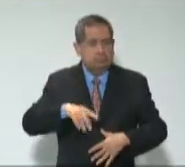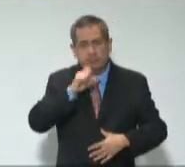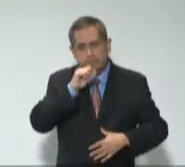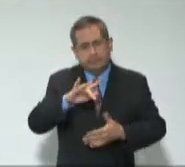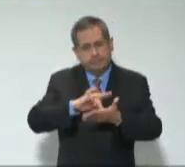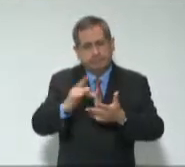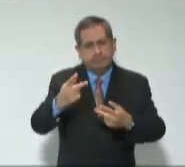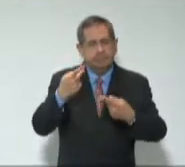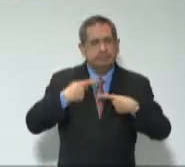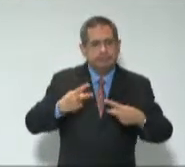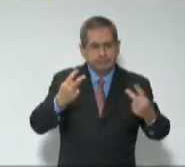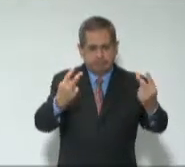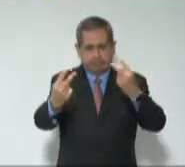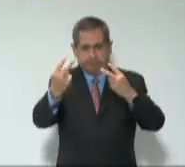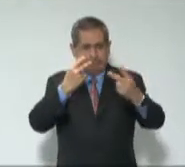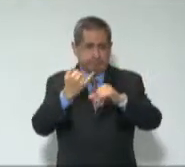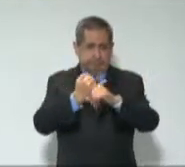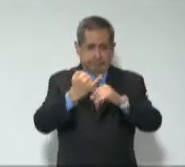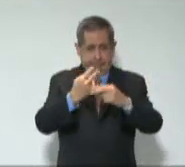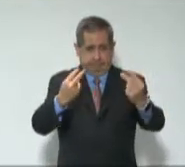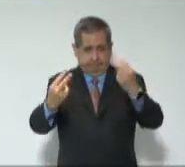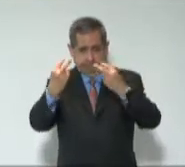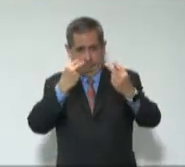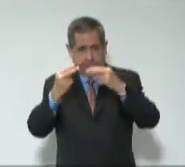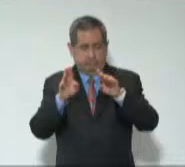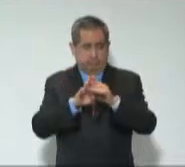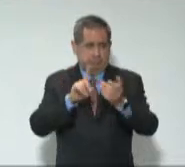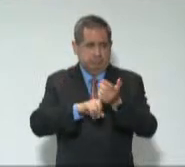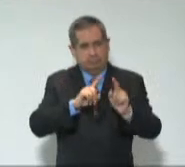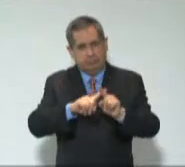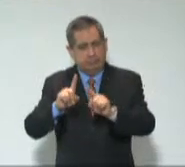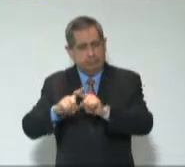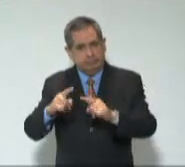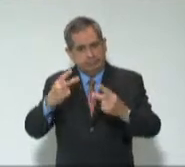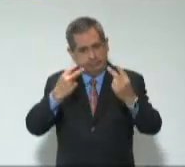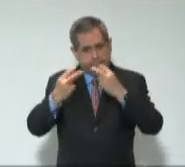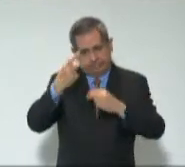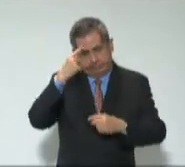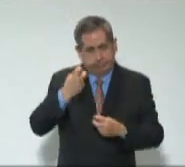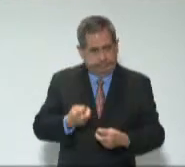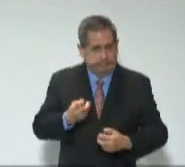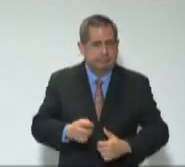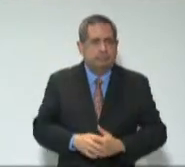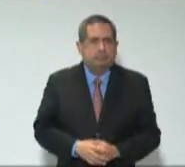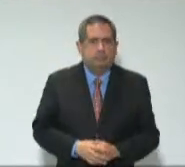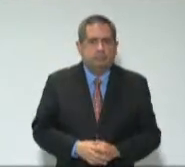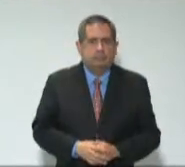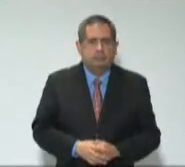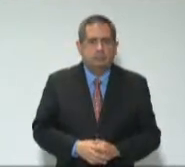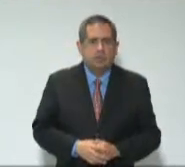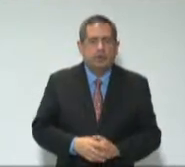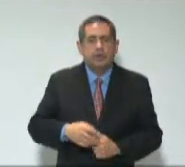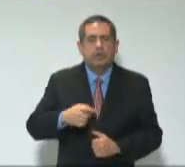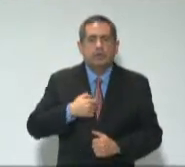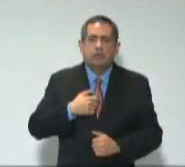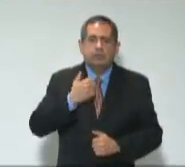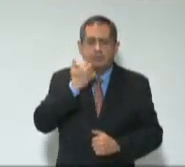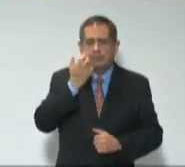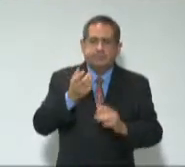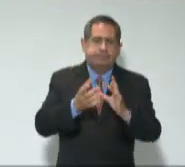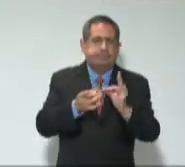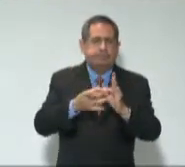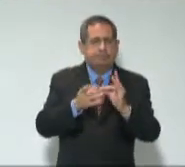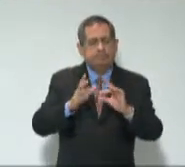siguiendo a través través de las redes sociales y de las plataformas que se han creado para este fin quiero en primer lugar